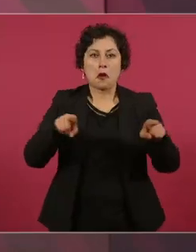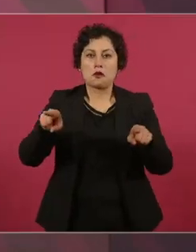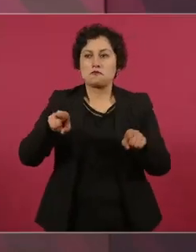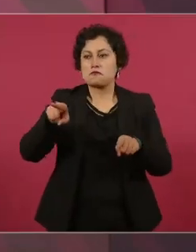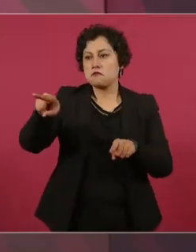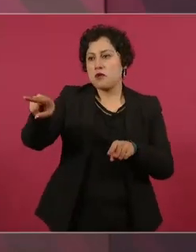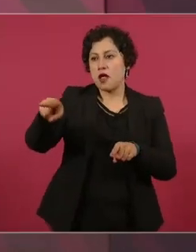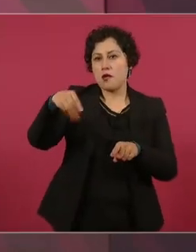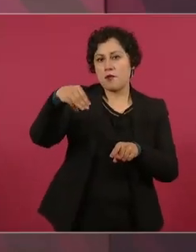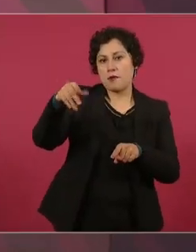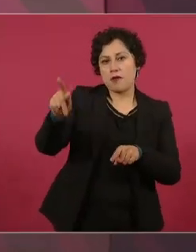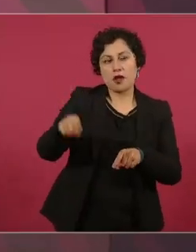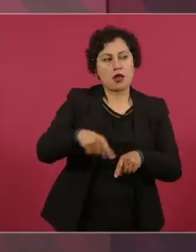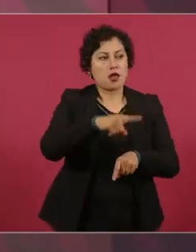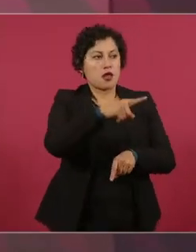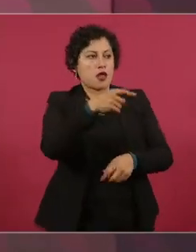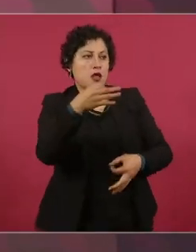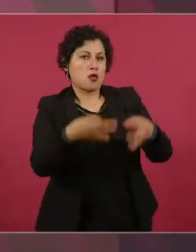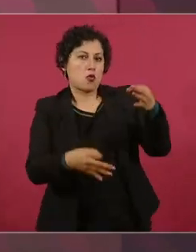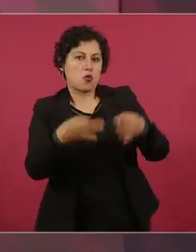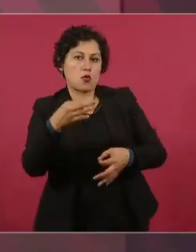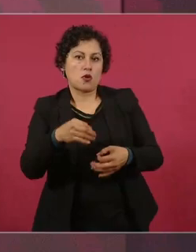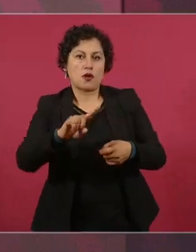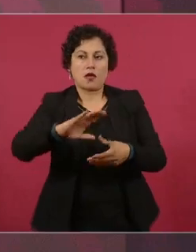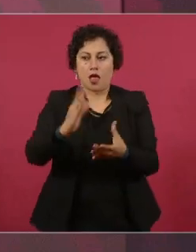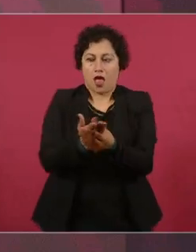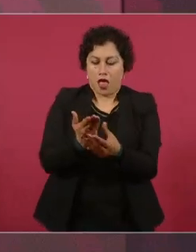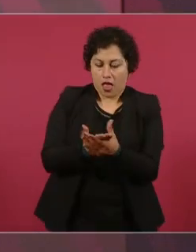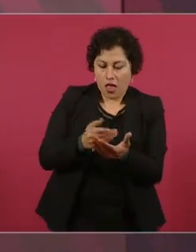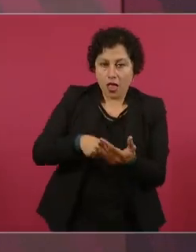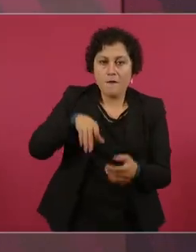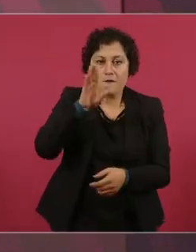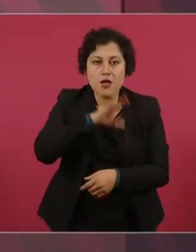y jueces, es que está mal integrada la averiguación,